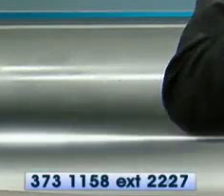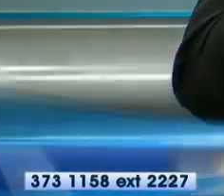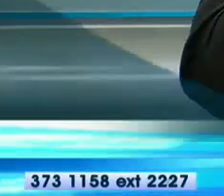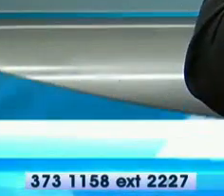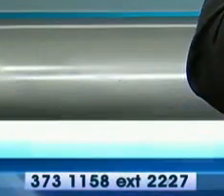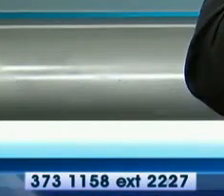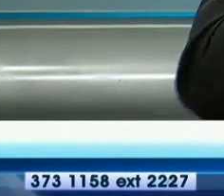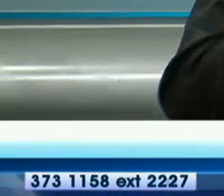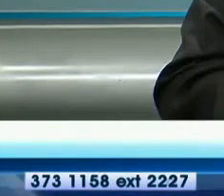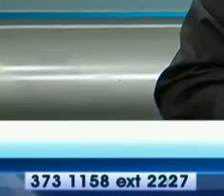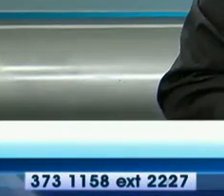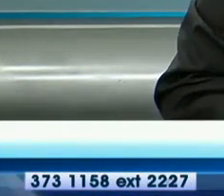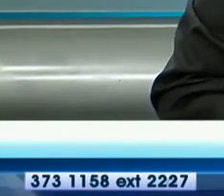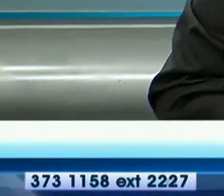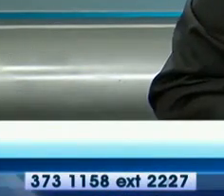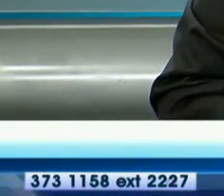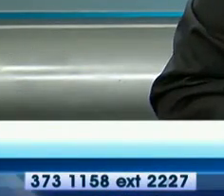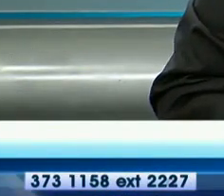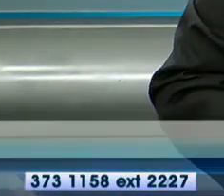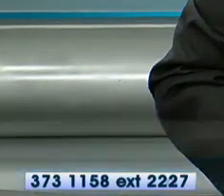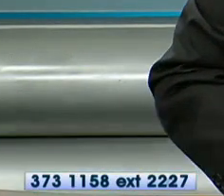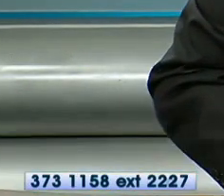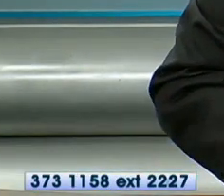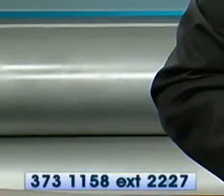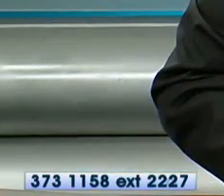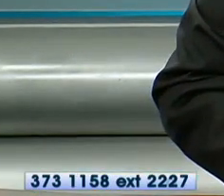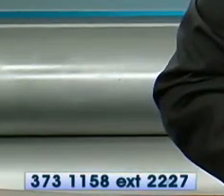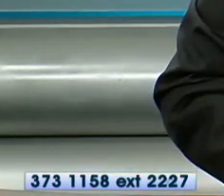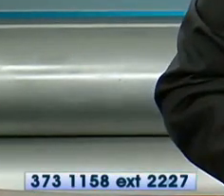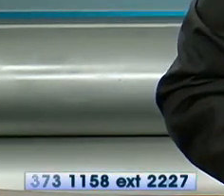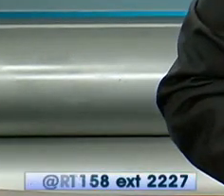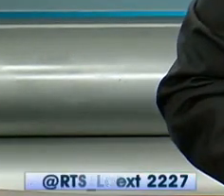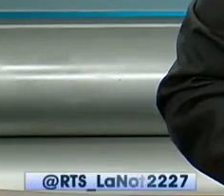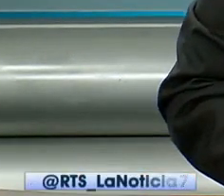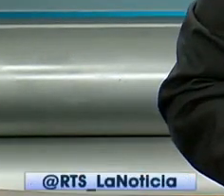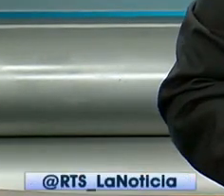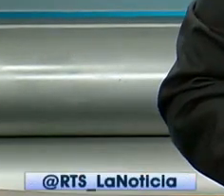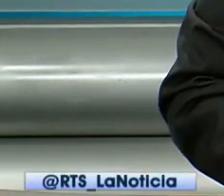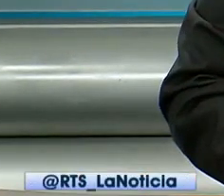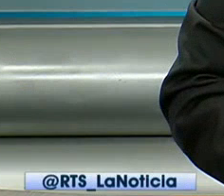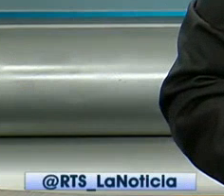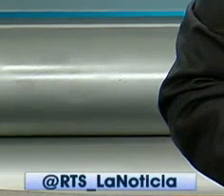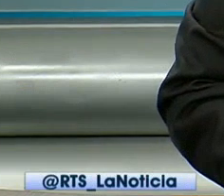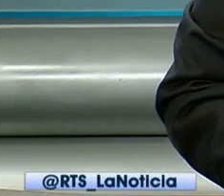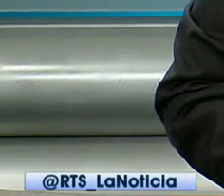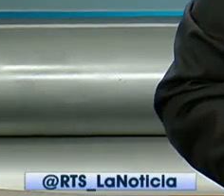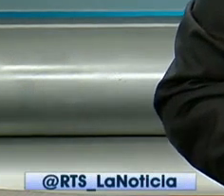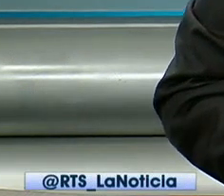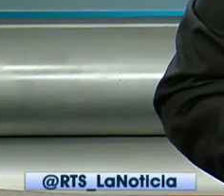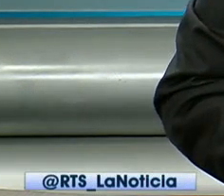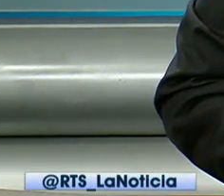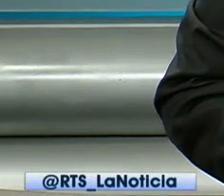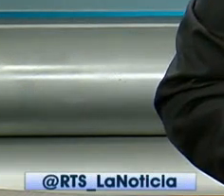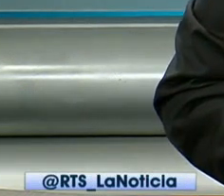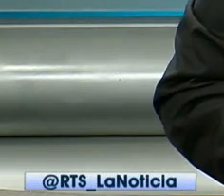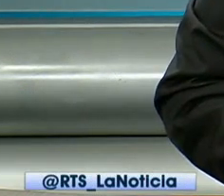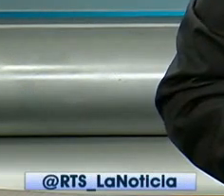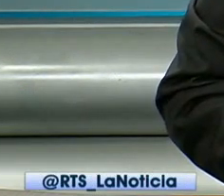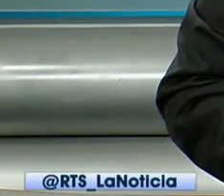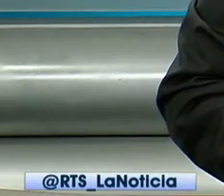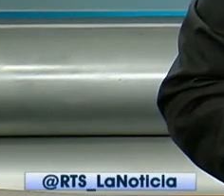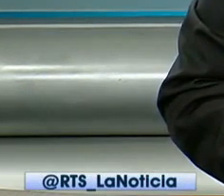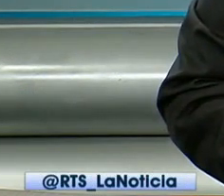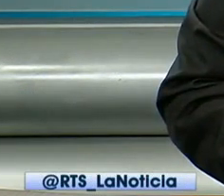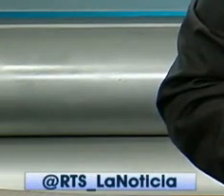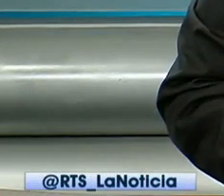para ustedes. En una zona rural de Manta, provincia de Manabí, fueron hallados los cadáveres de una mujer y su hija de